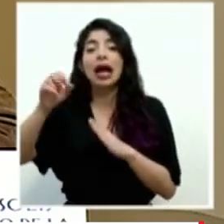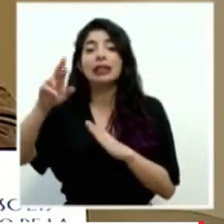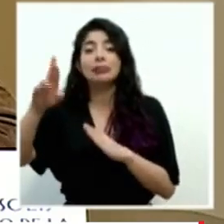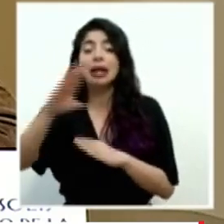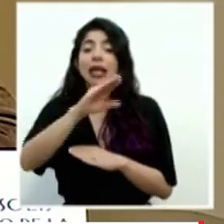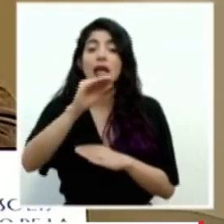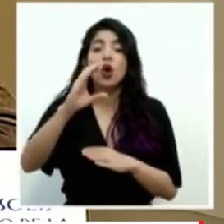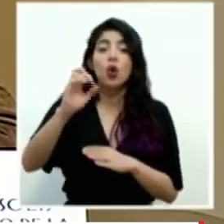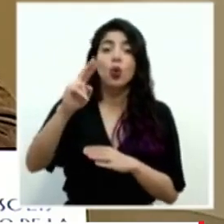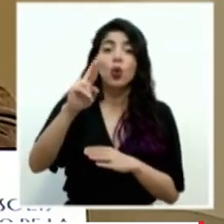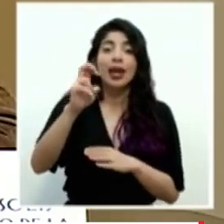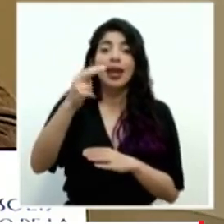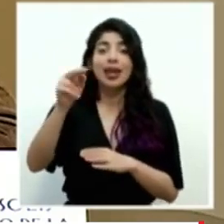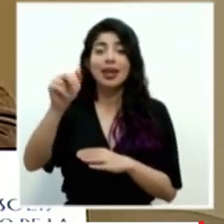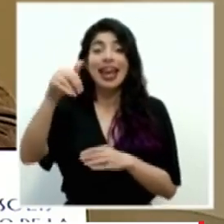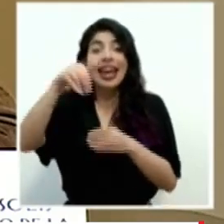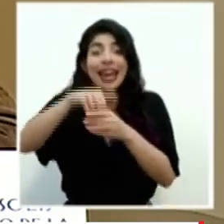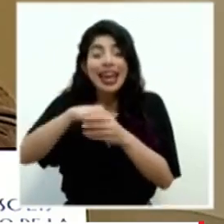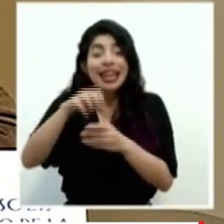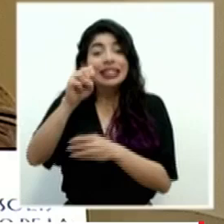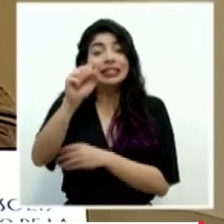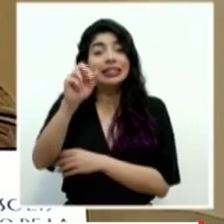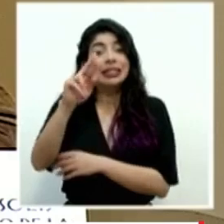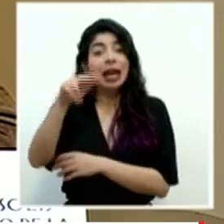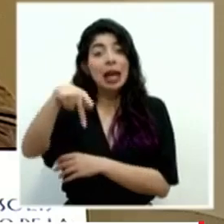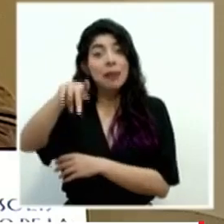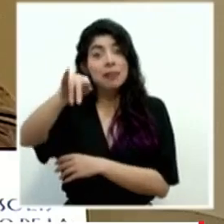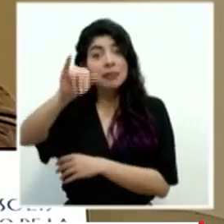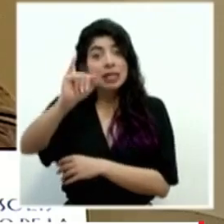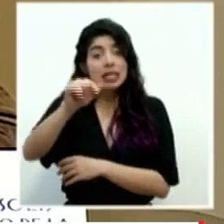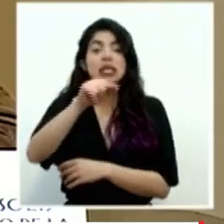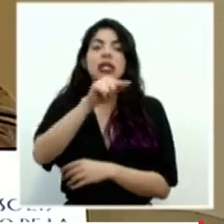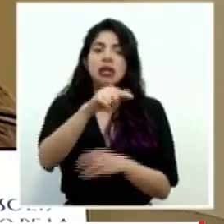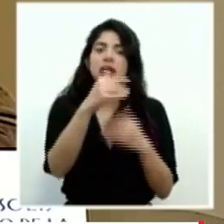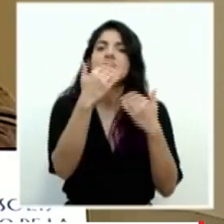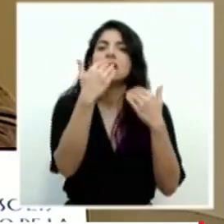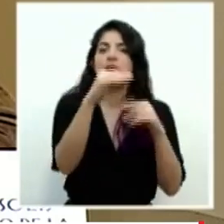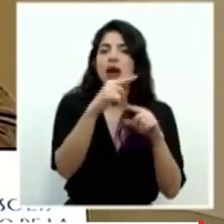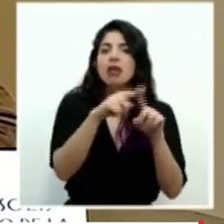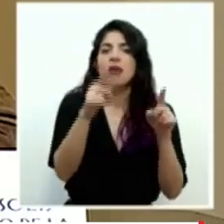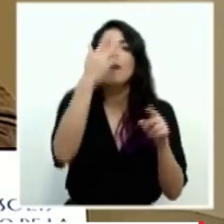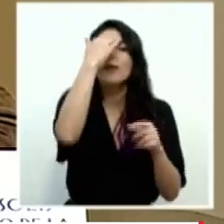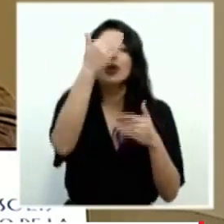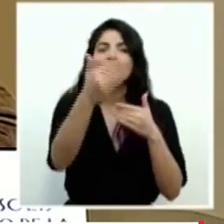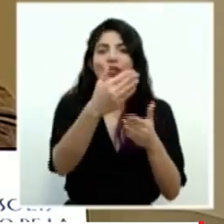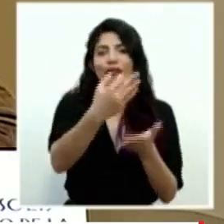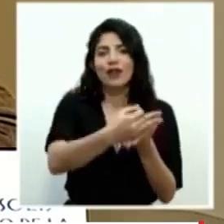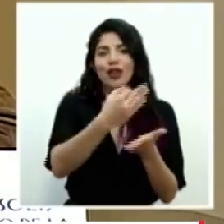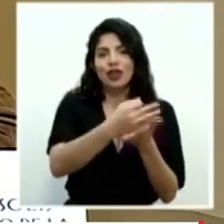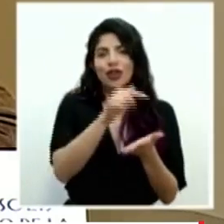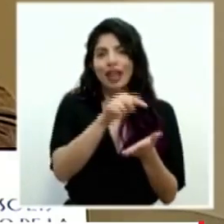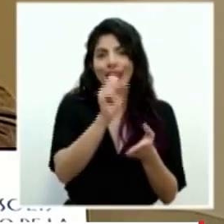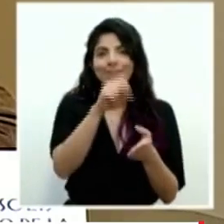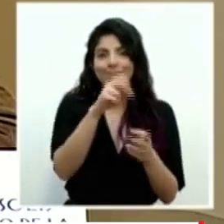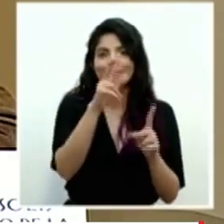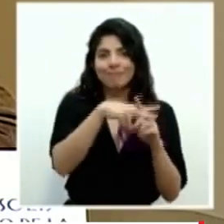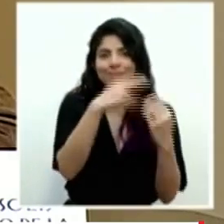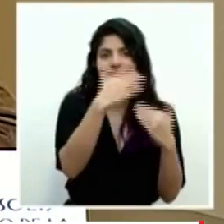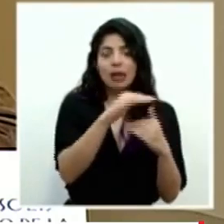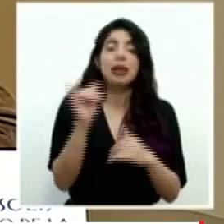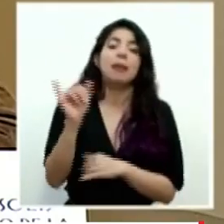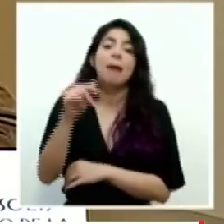Cureña del cantón de Sarapiquí tienen restricción vehicular diferenciada por zona fronteriza. Asimismo, los distritos